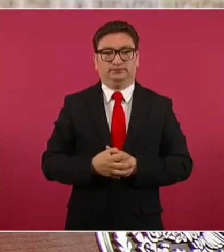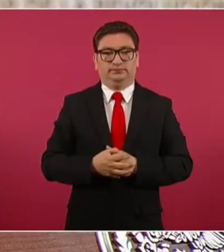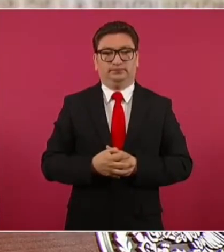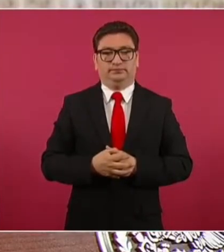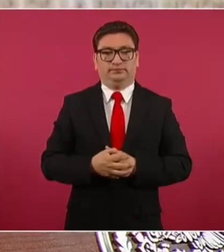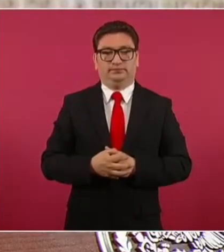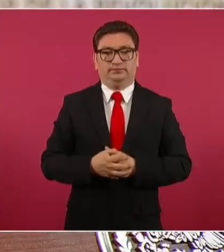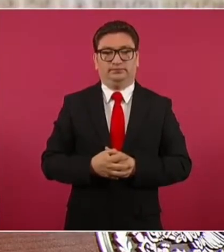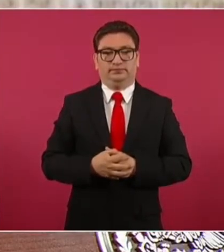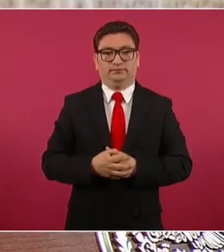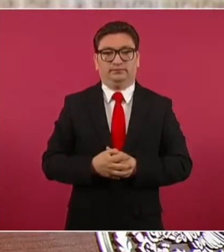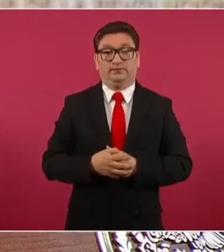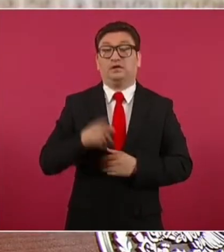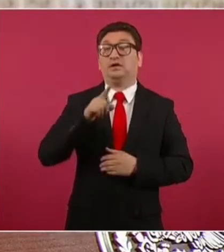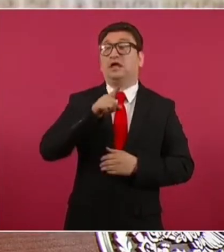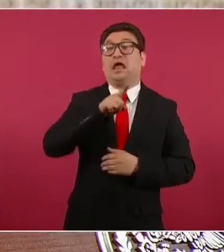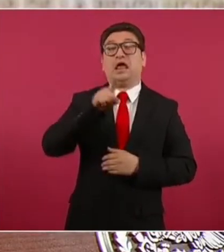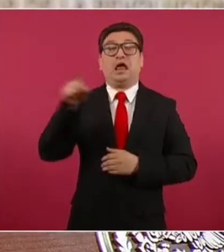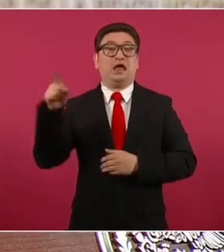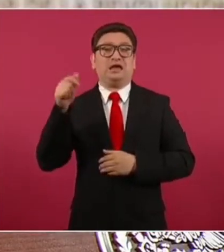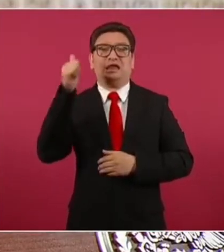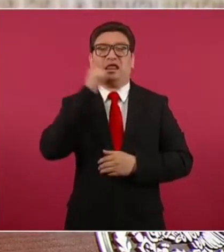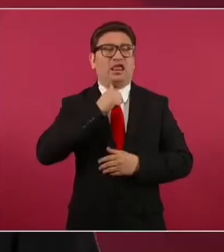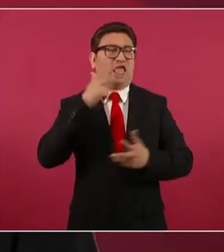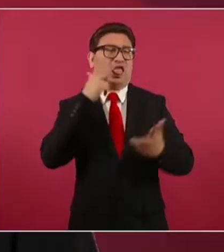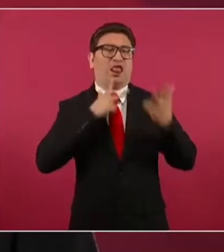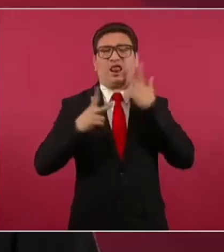Son viles calumniadores.